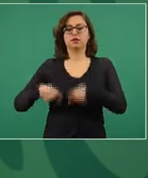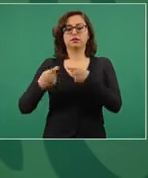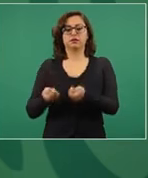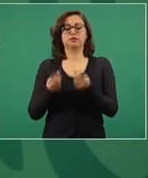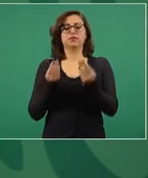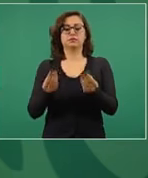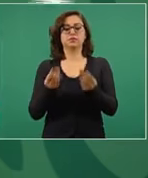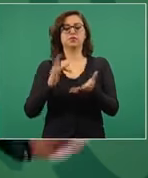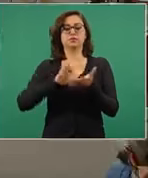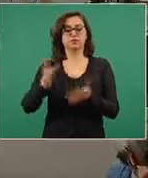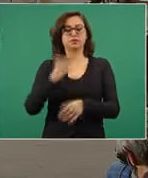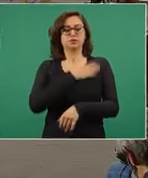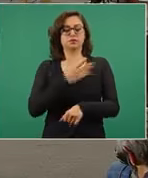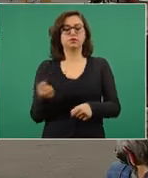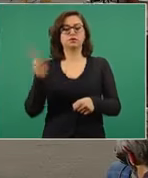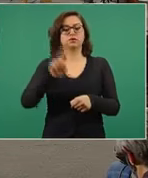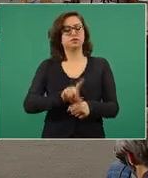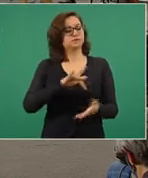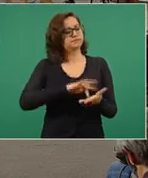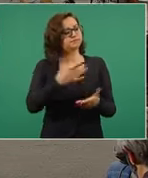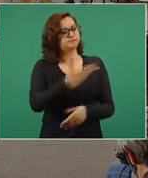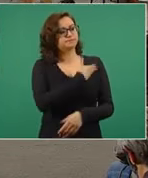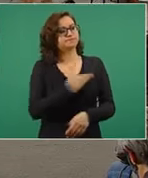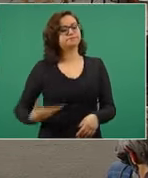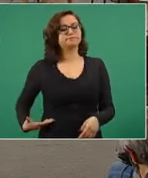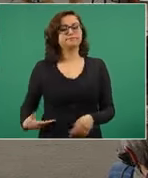Muchísimas gracias y muy buenos días. Gracias, señor presidente.